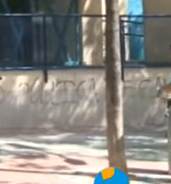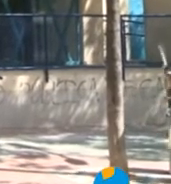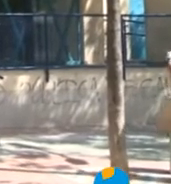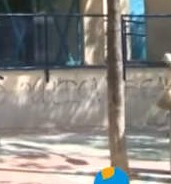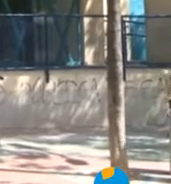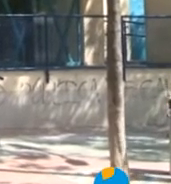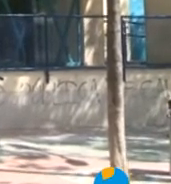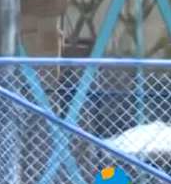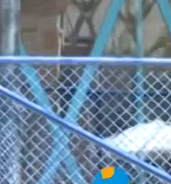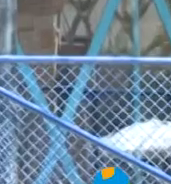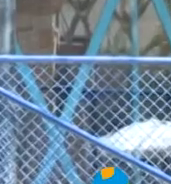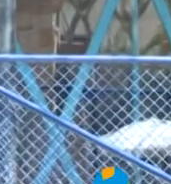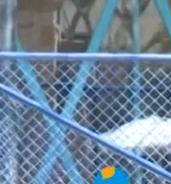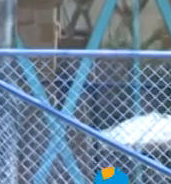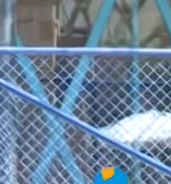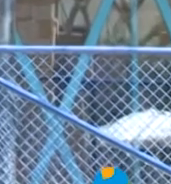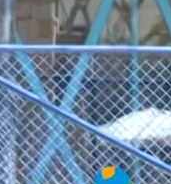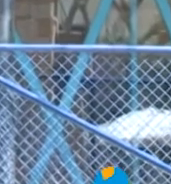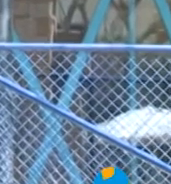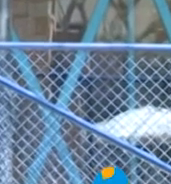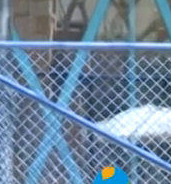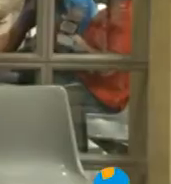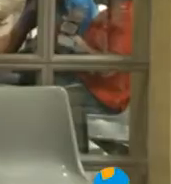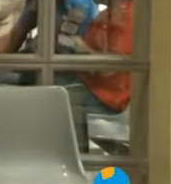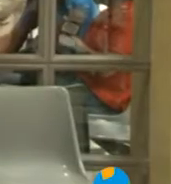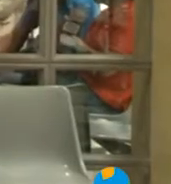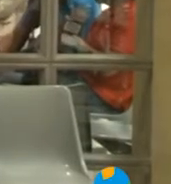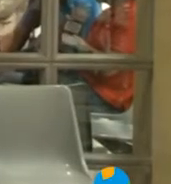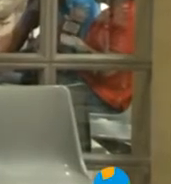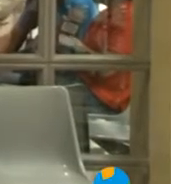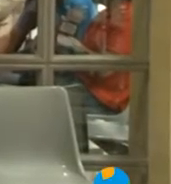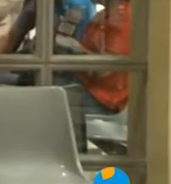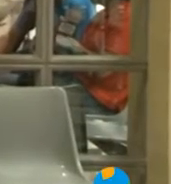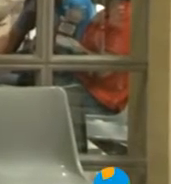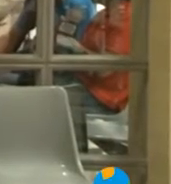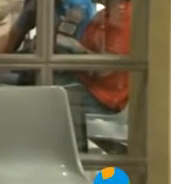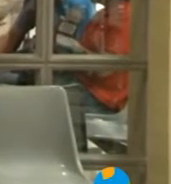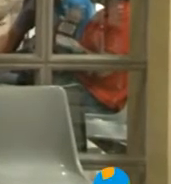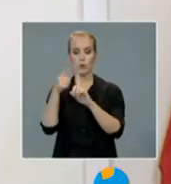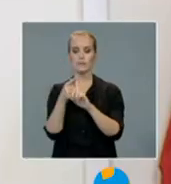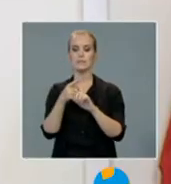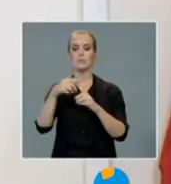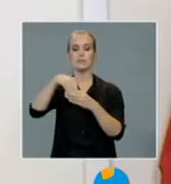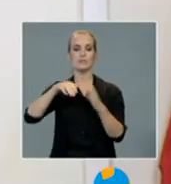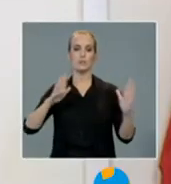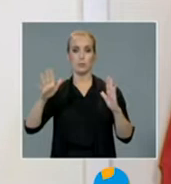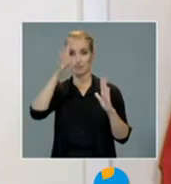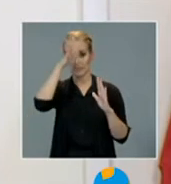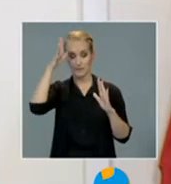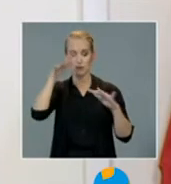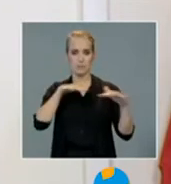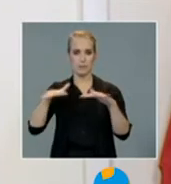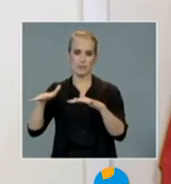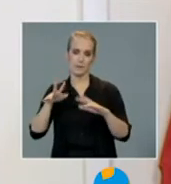más de 25 millones de euros para la reorganización de esa asistencia sanitaria durante los meses estivales total se mantendrán